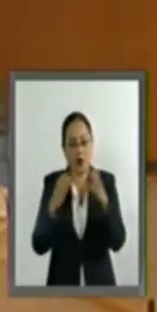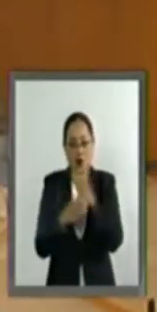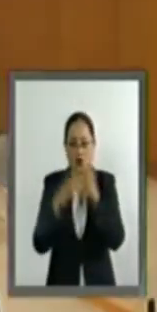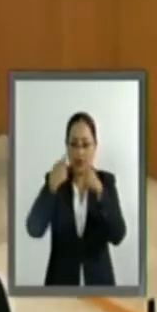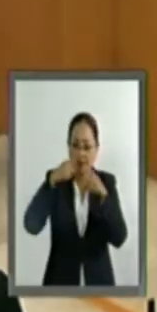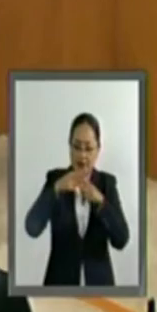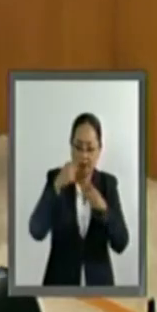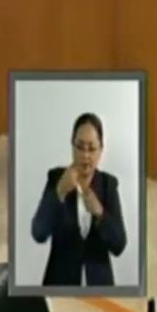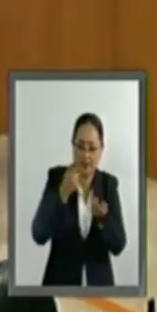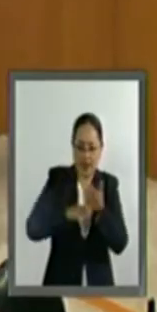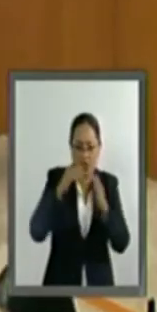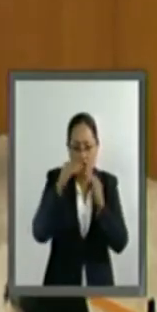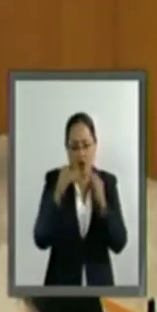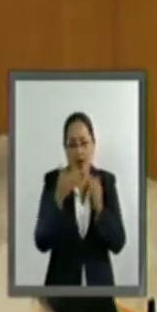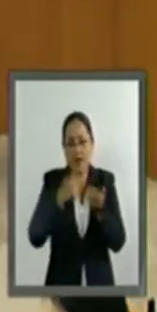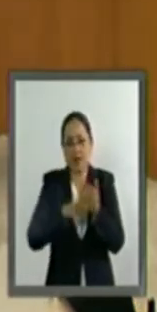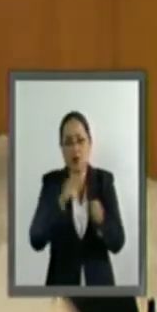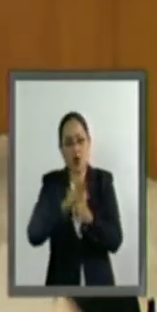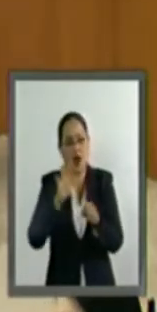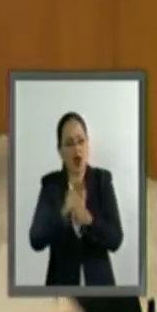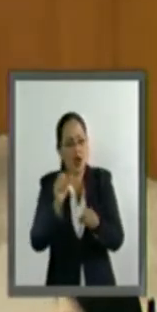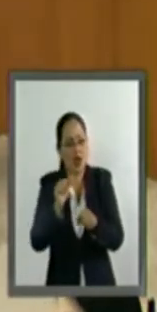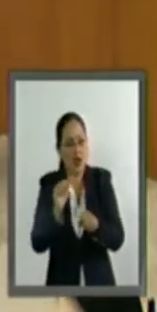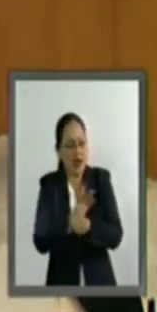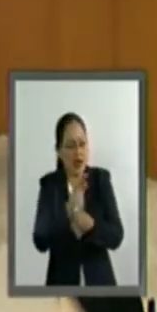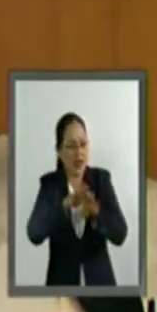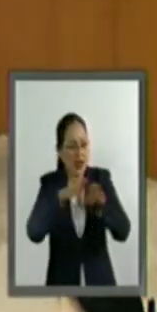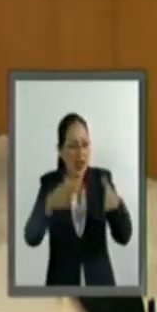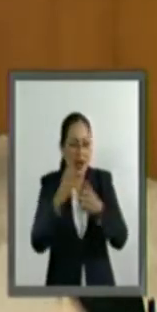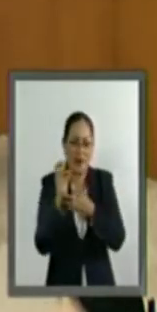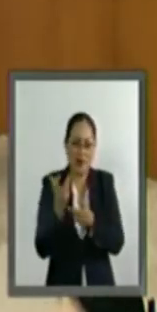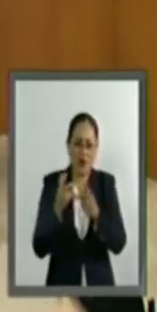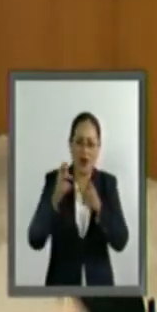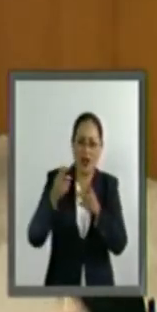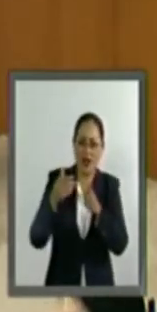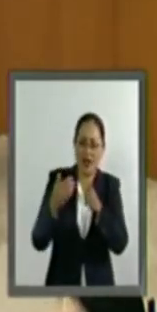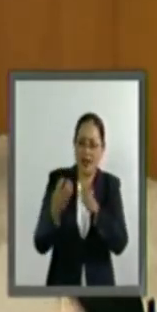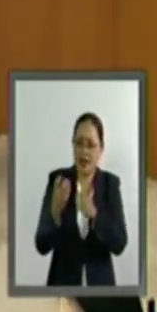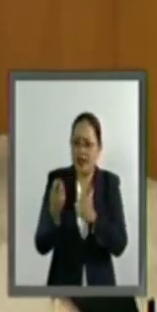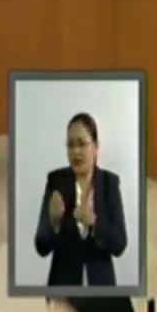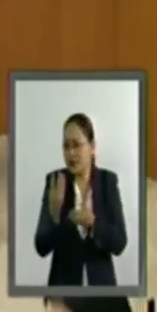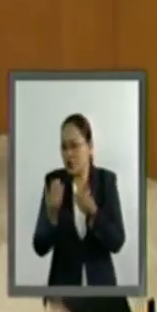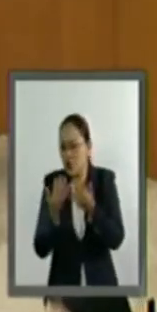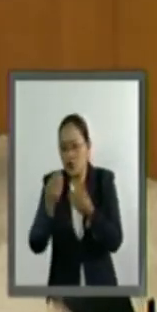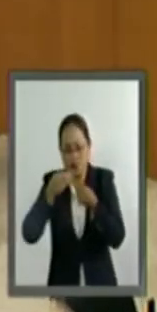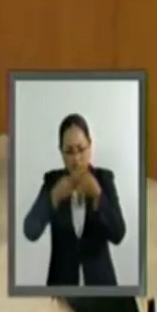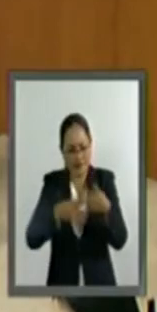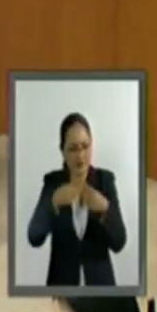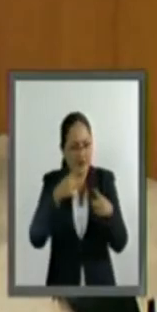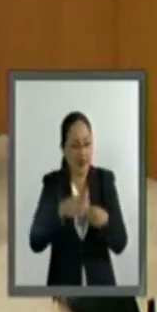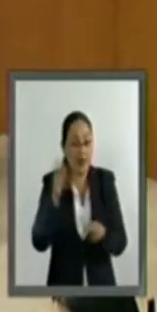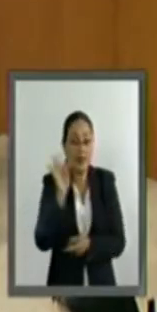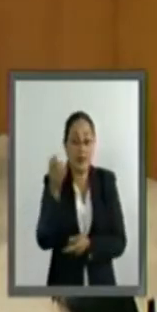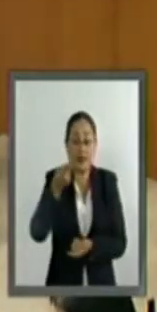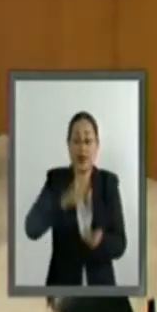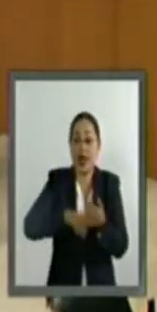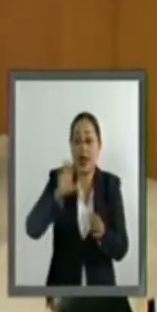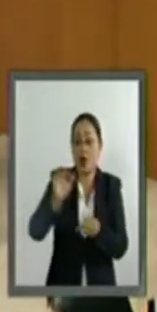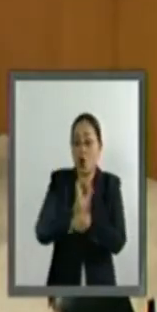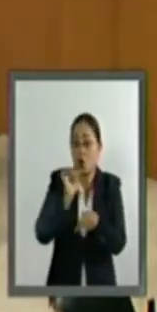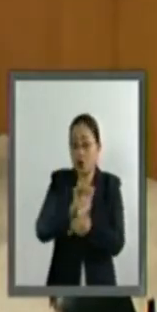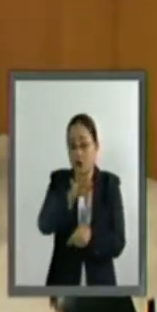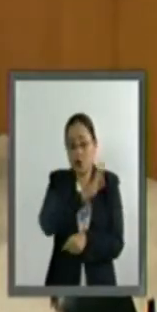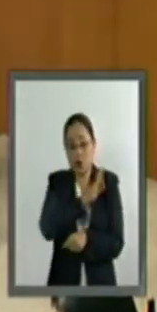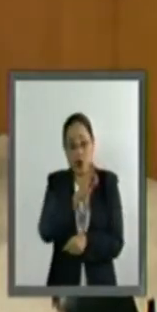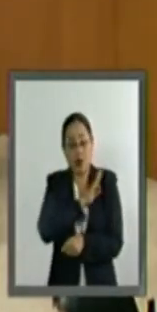menaje de casa, incluyendo aparatos electrónicos. Además, para el caso de traer automóvil, deberá prever